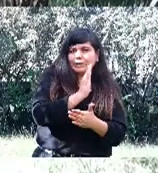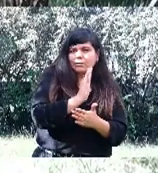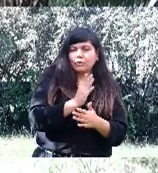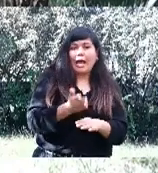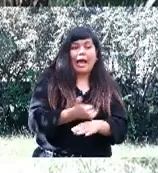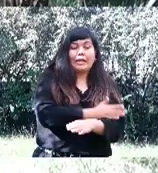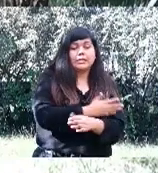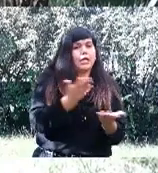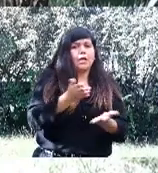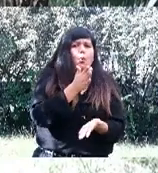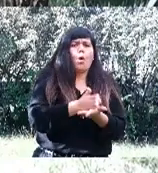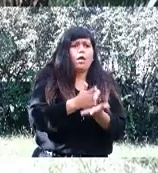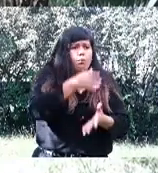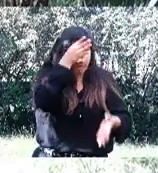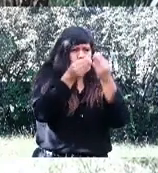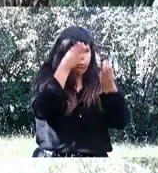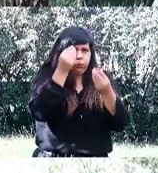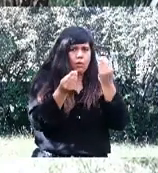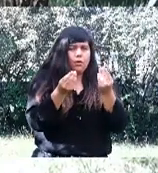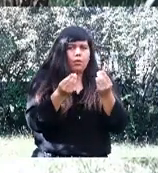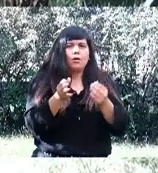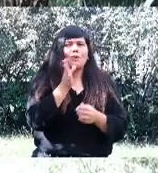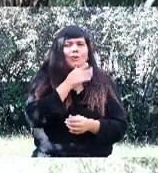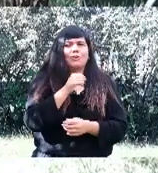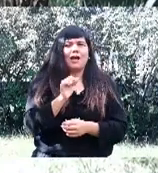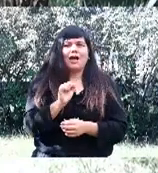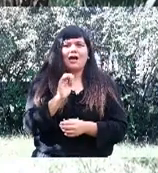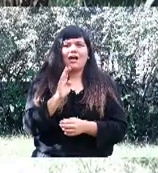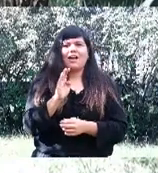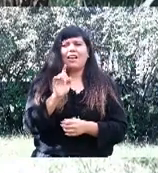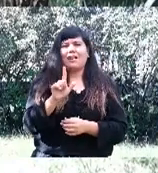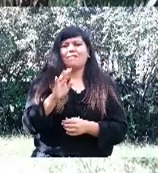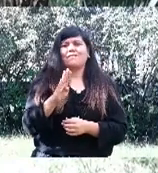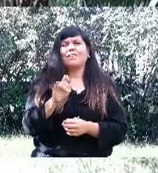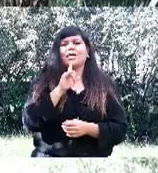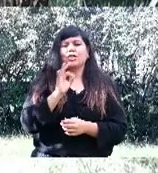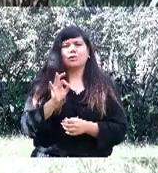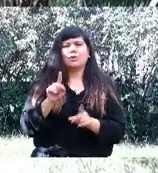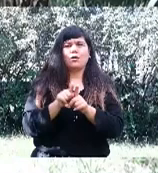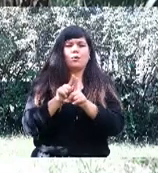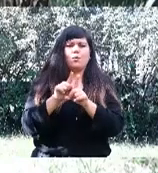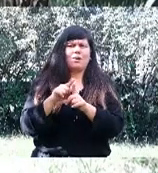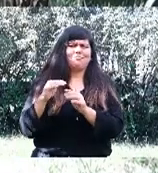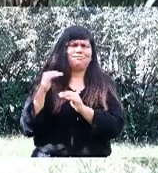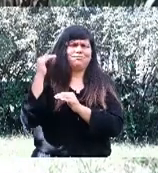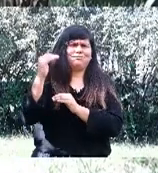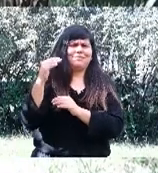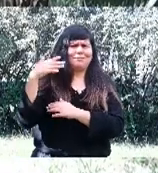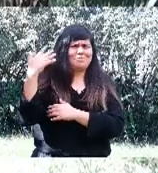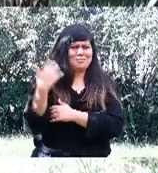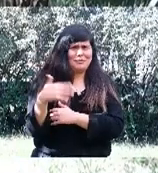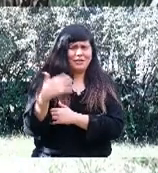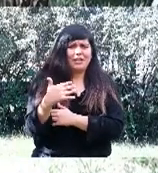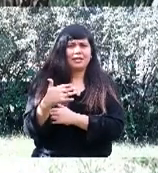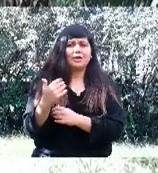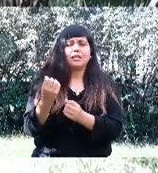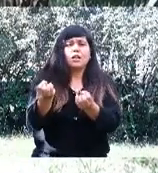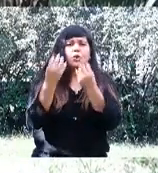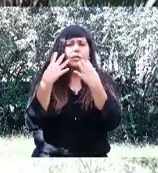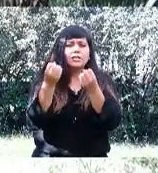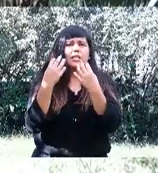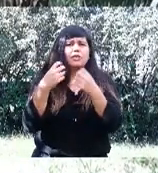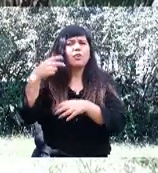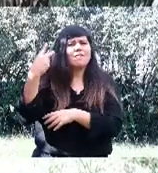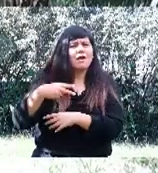escuela o sea no está Alberto dipon que es una cabeza brillante que nos enseñó a todos el